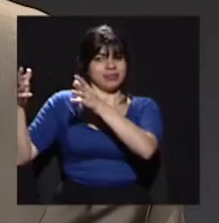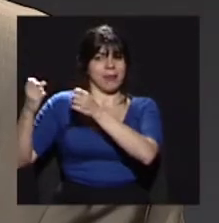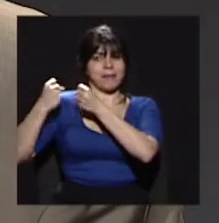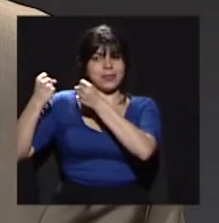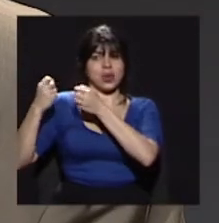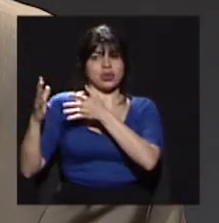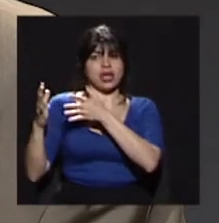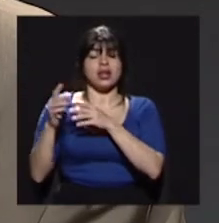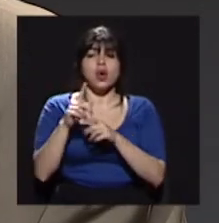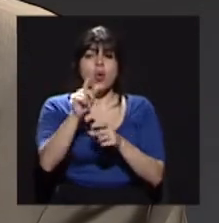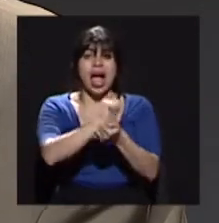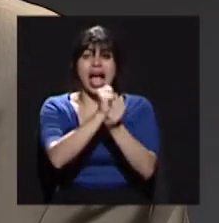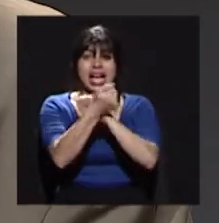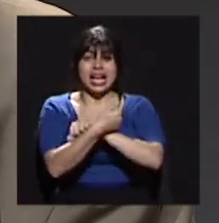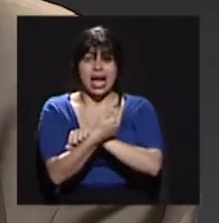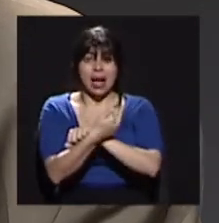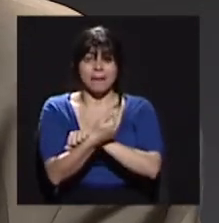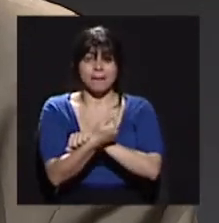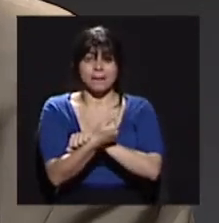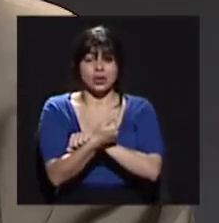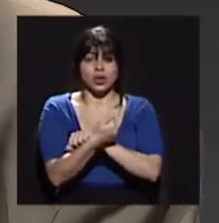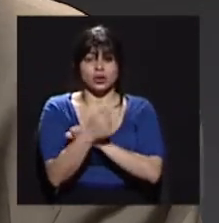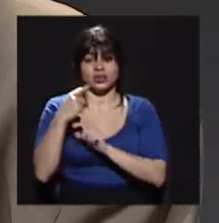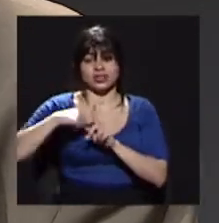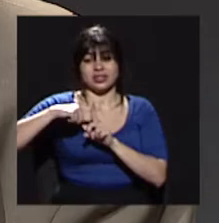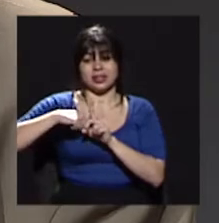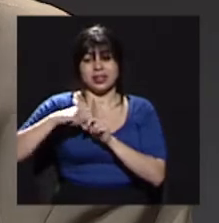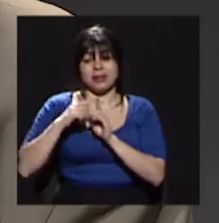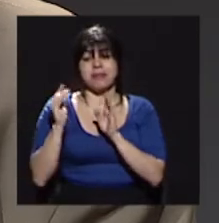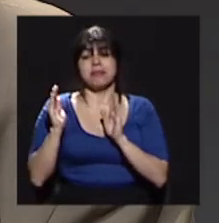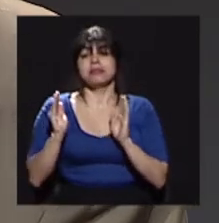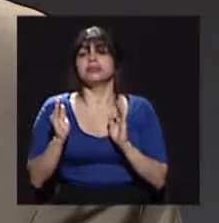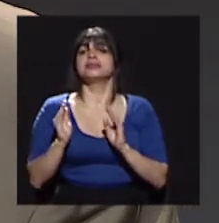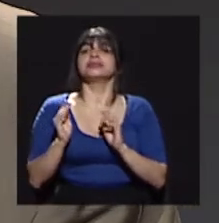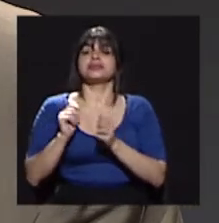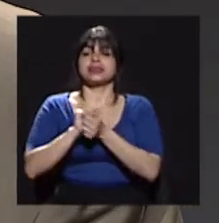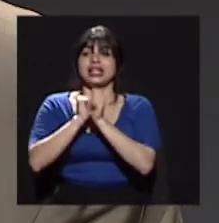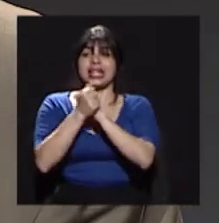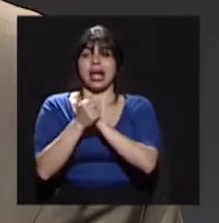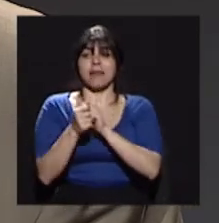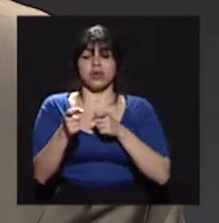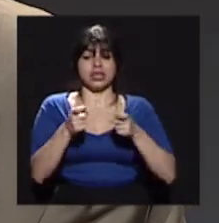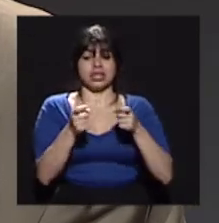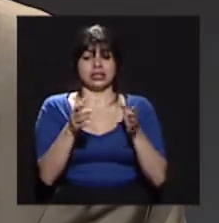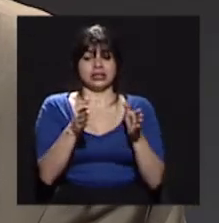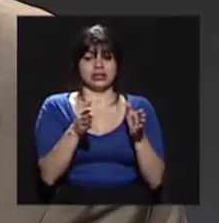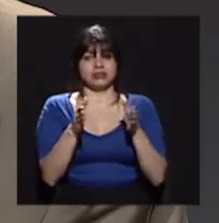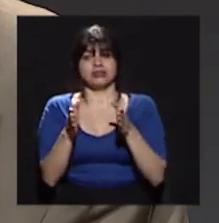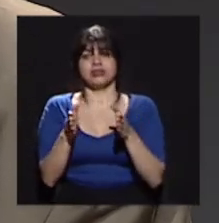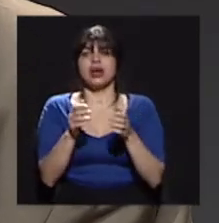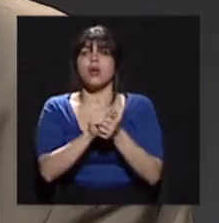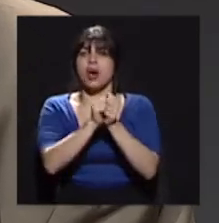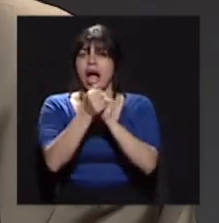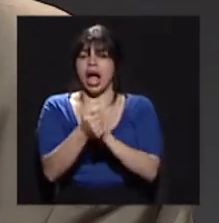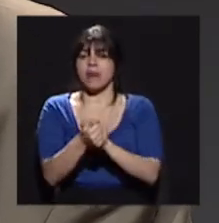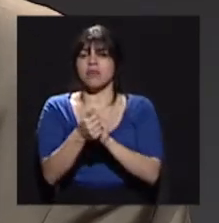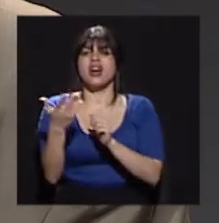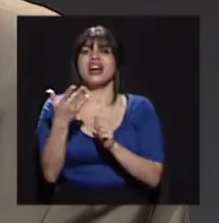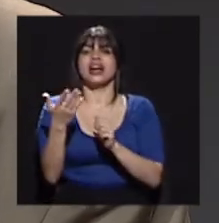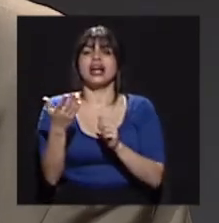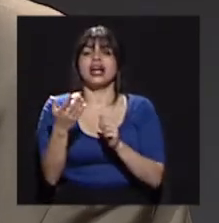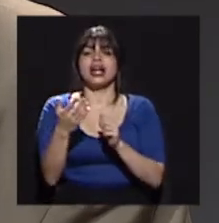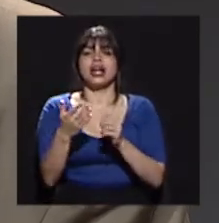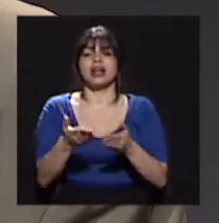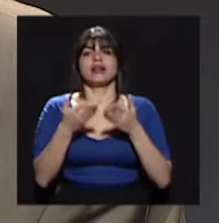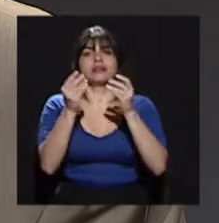uno de esos cambios de timón de esos grados mínimos de cambio en la dirección es la preponderancia